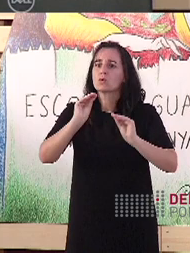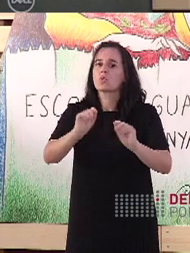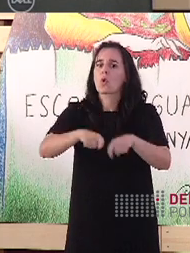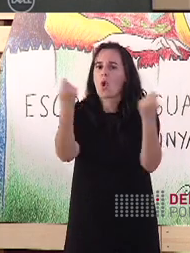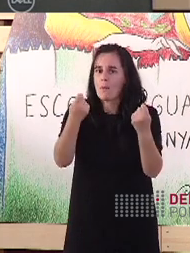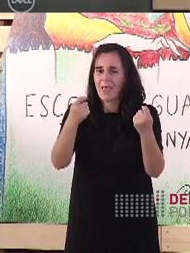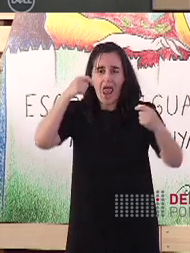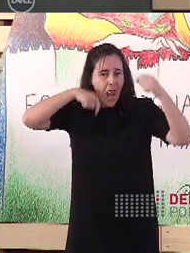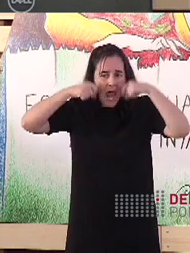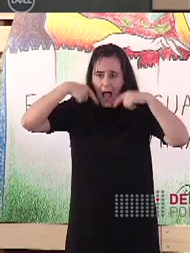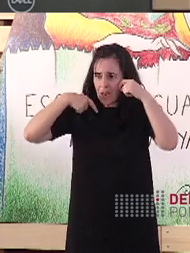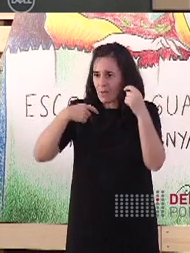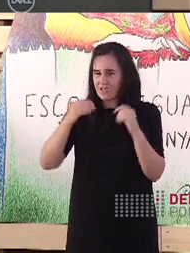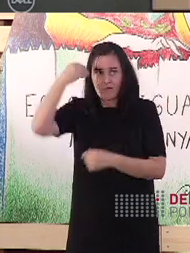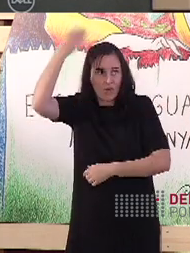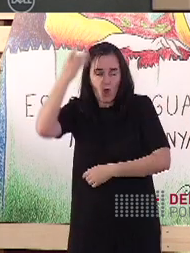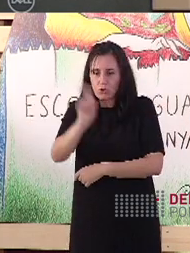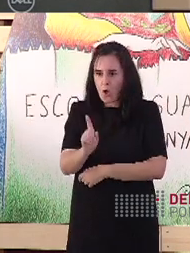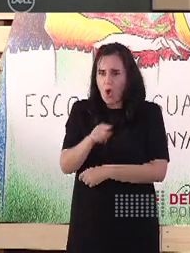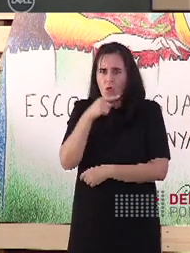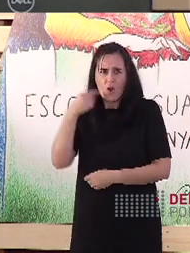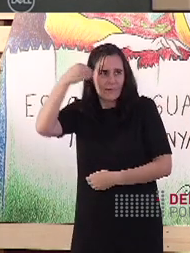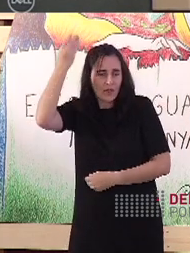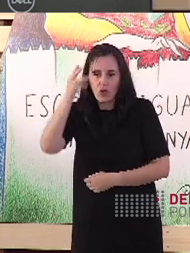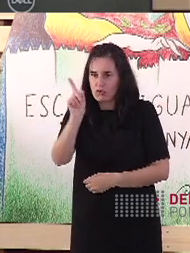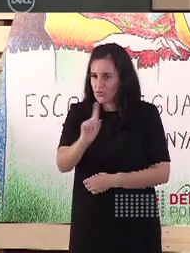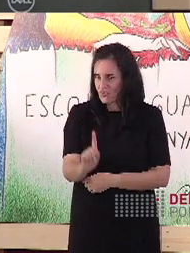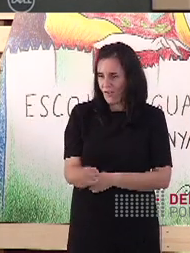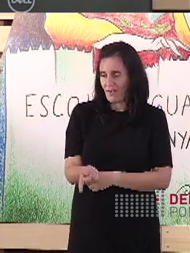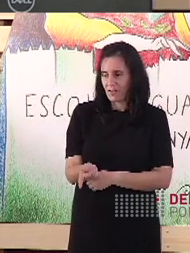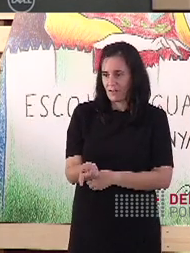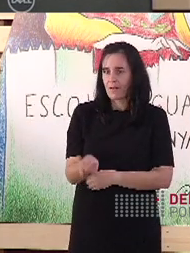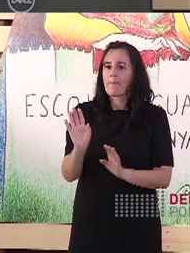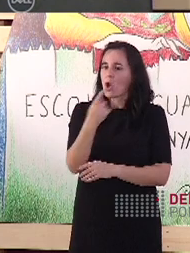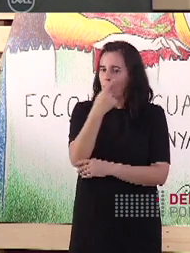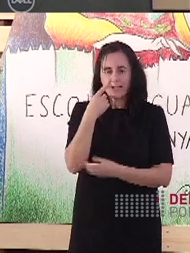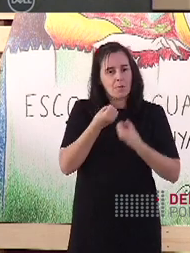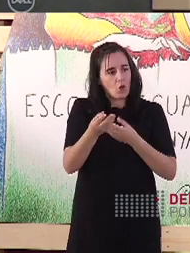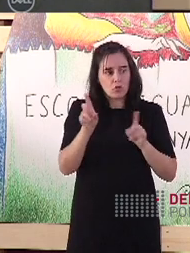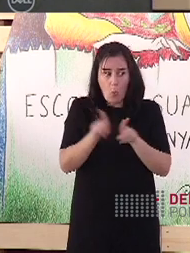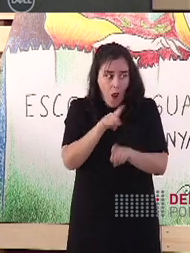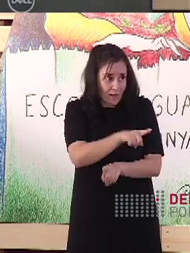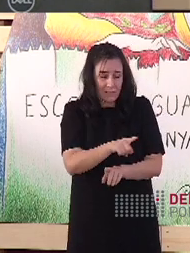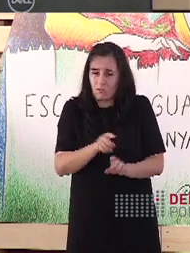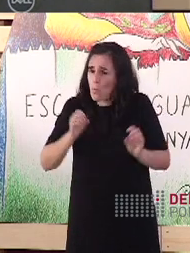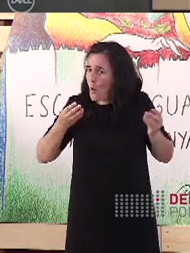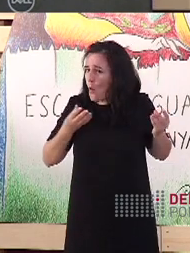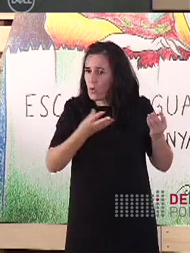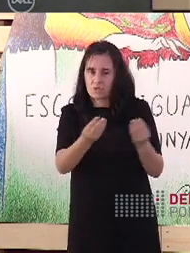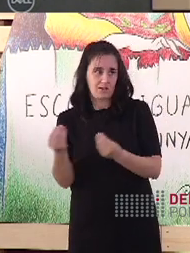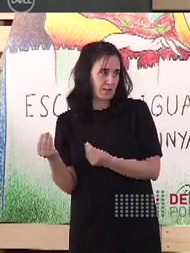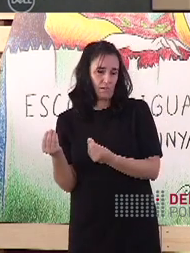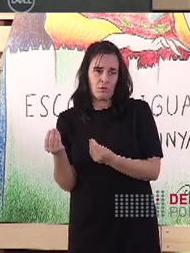son ficción. Su dolor no es ficción. Pero bueno, testimonios de estos hay muchísimos. Sobre todo los que están